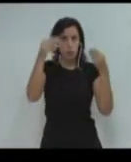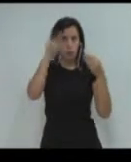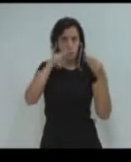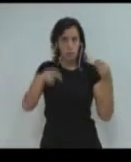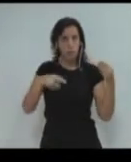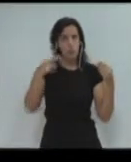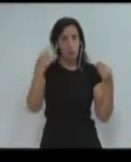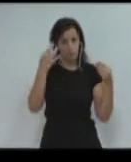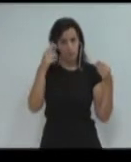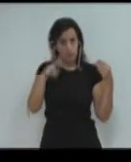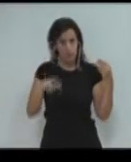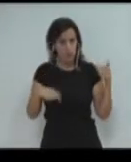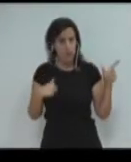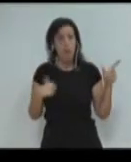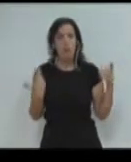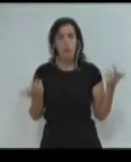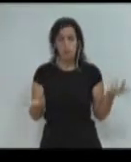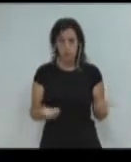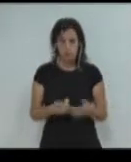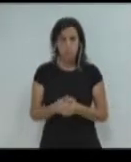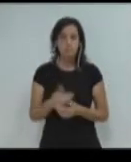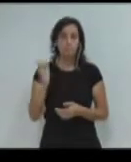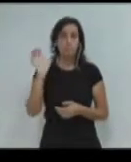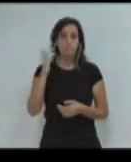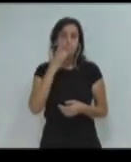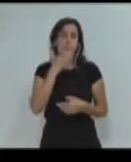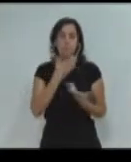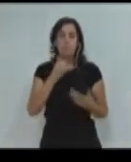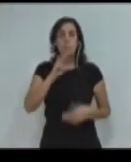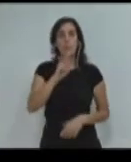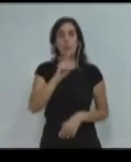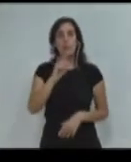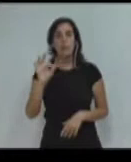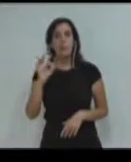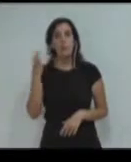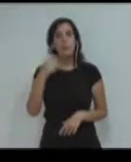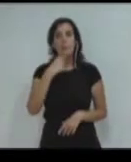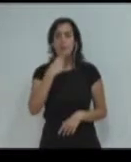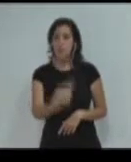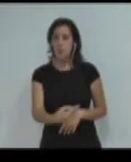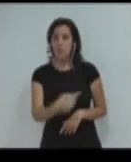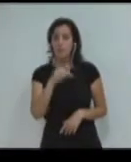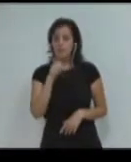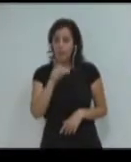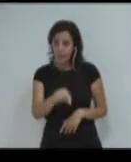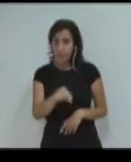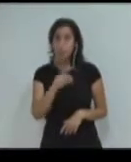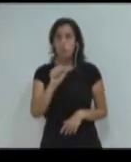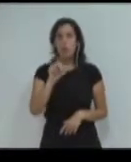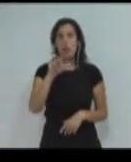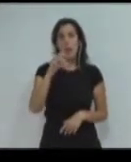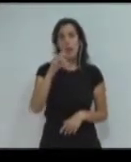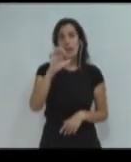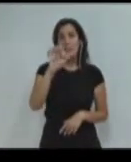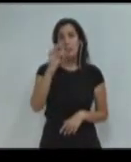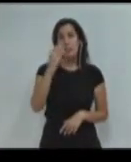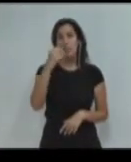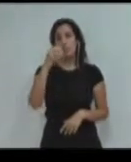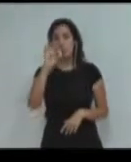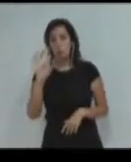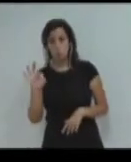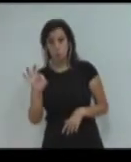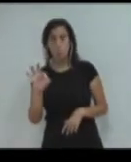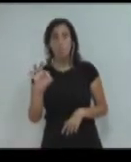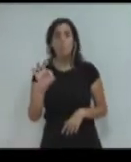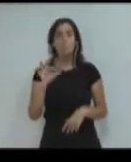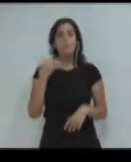Los lee. Ah, vale, Claro, pero perfecto. por ejemplo, cuando tú tienes un PDF, tienes que decirle que eso es un artefacto. Y es un artefacto ya sí